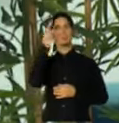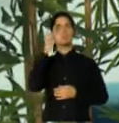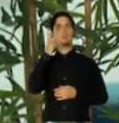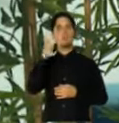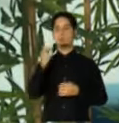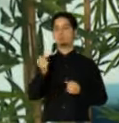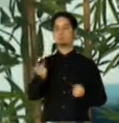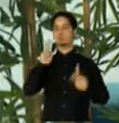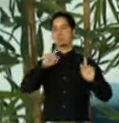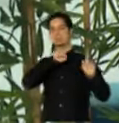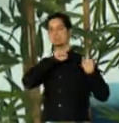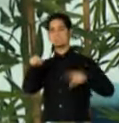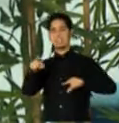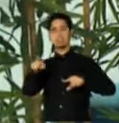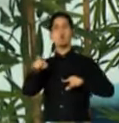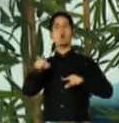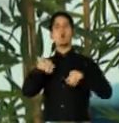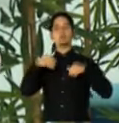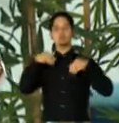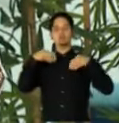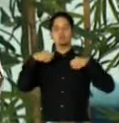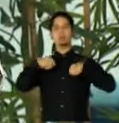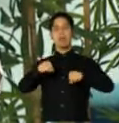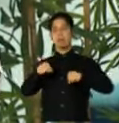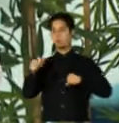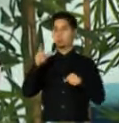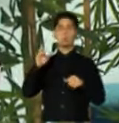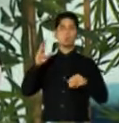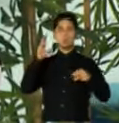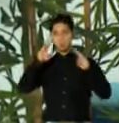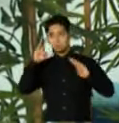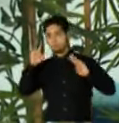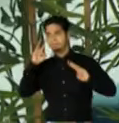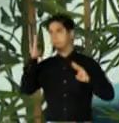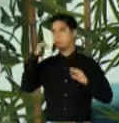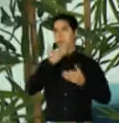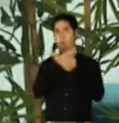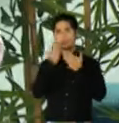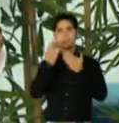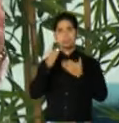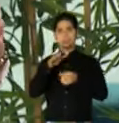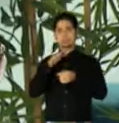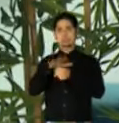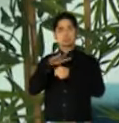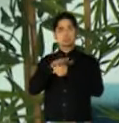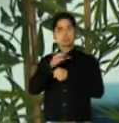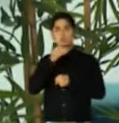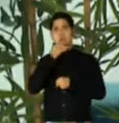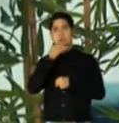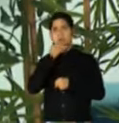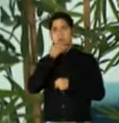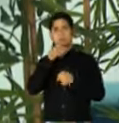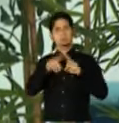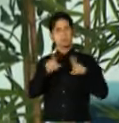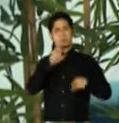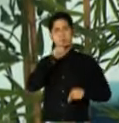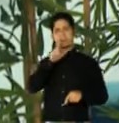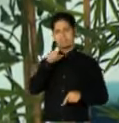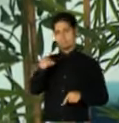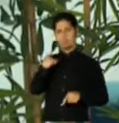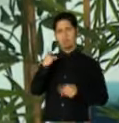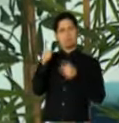del supermercado tratando de abastecerse, preocupado porque no van a tener suficientes alimentos, pero realmente eso